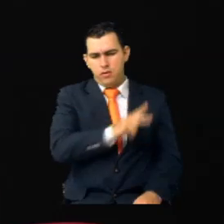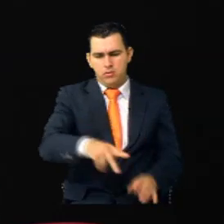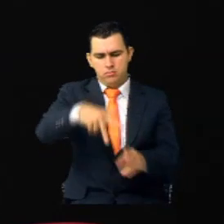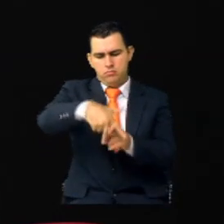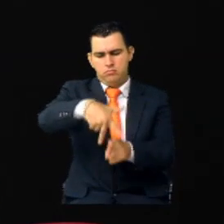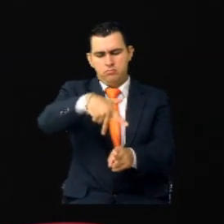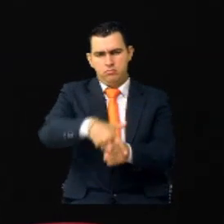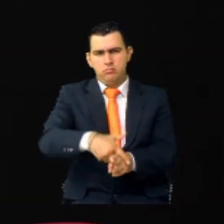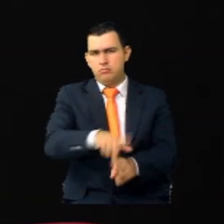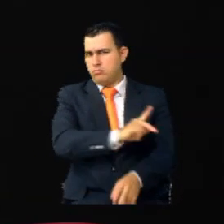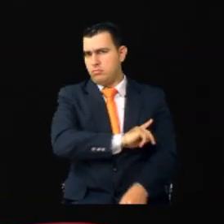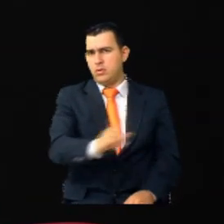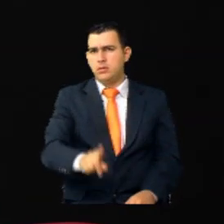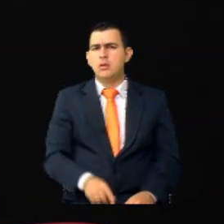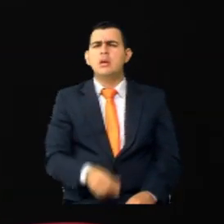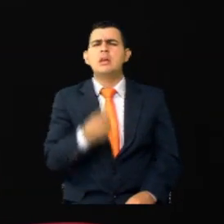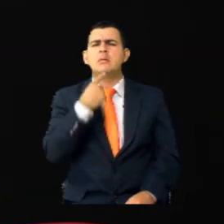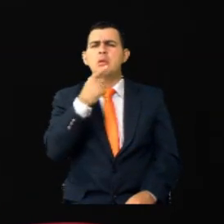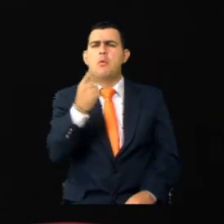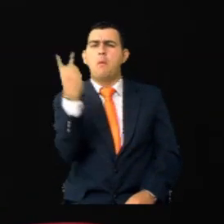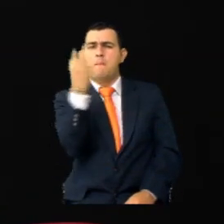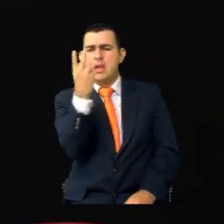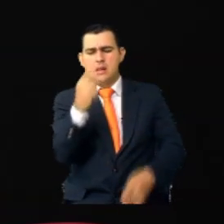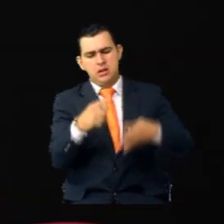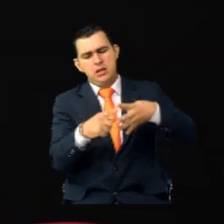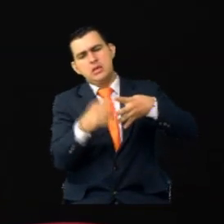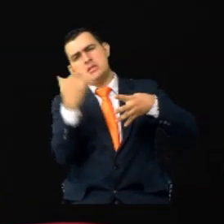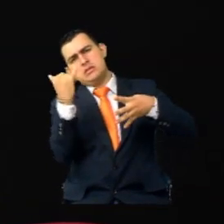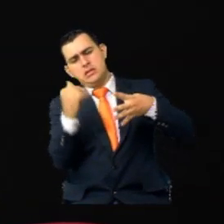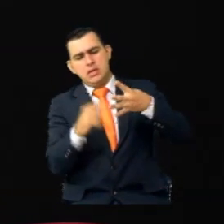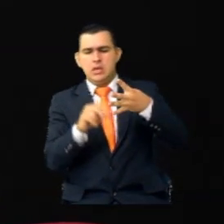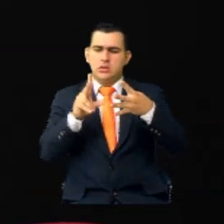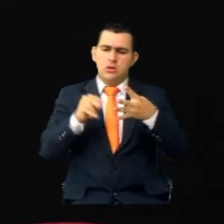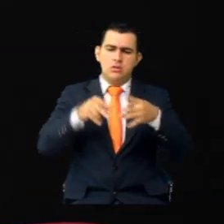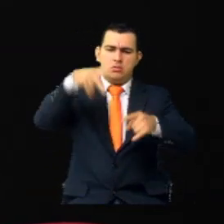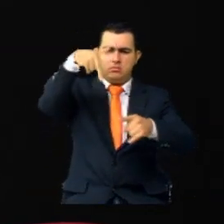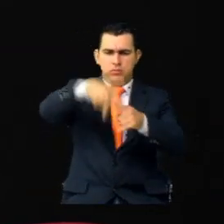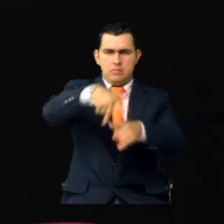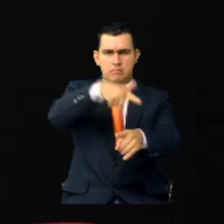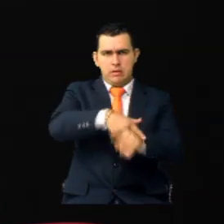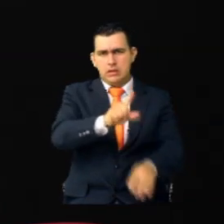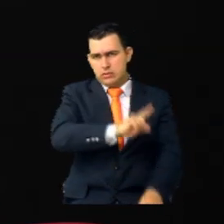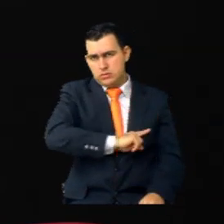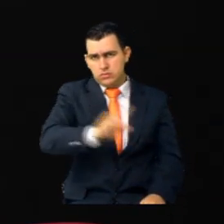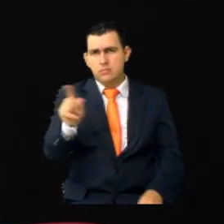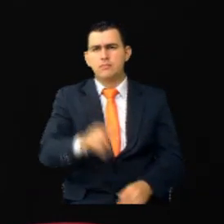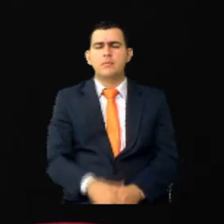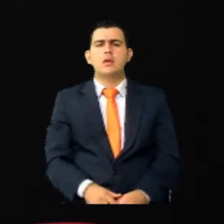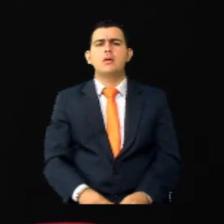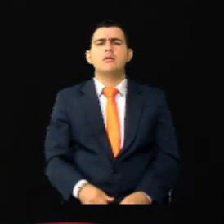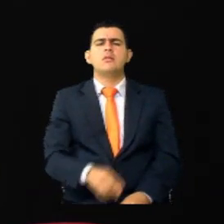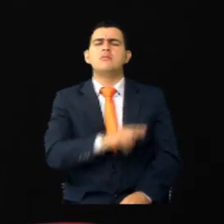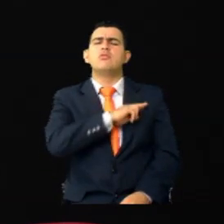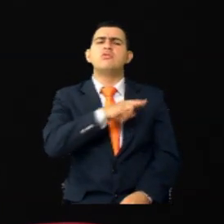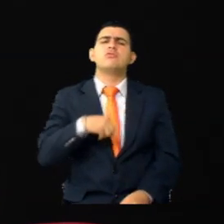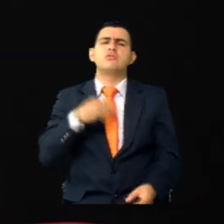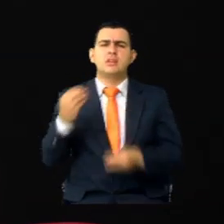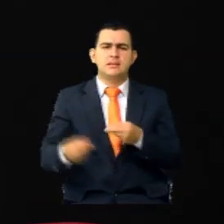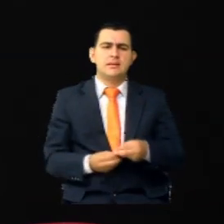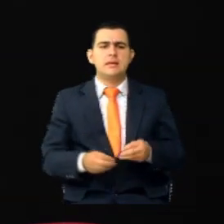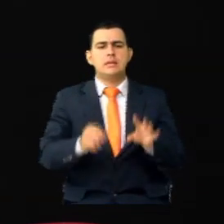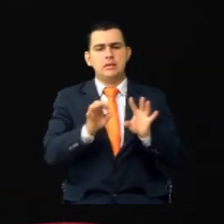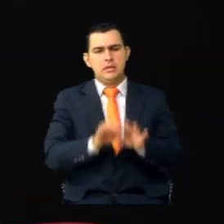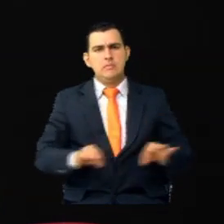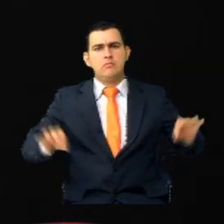acabará el día sin parrillero, vamos a trabajar en una cultura ciudadana que respete